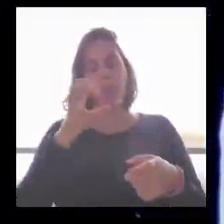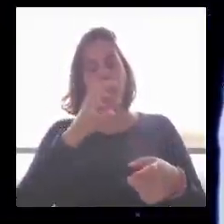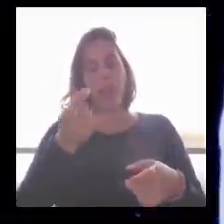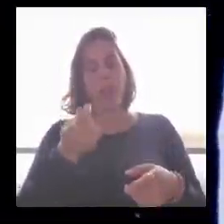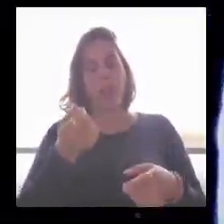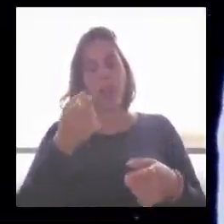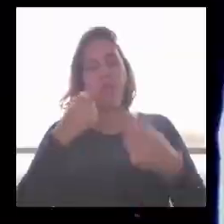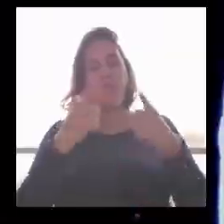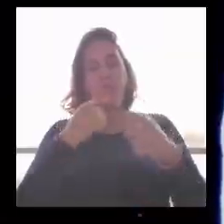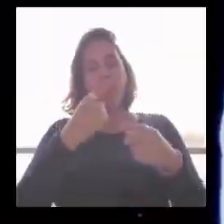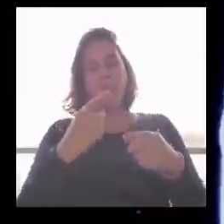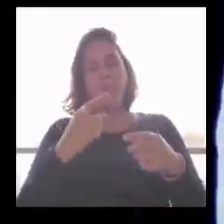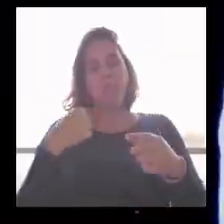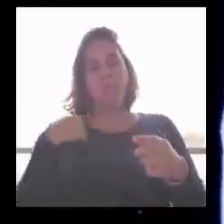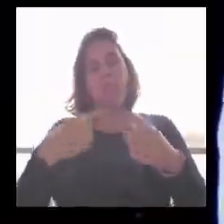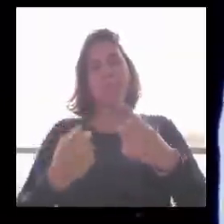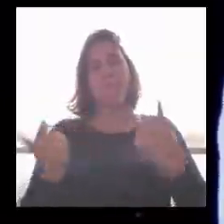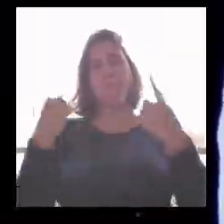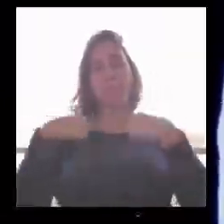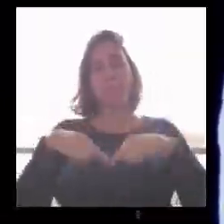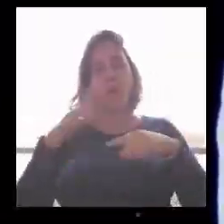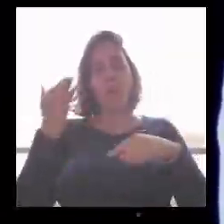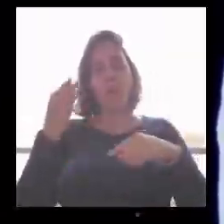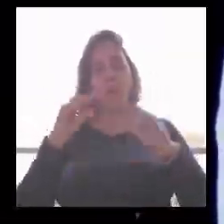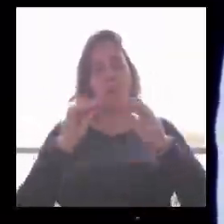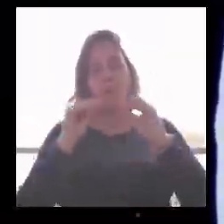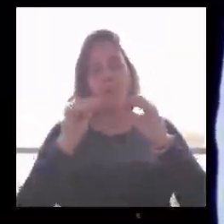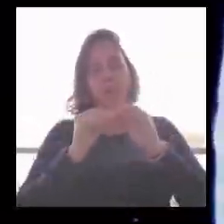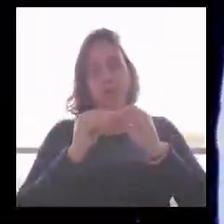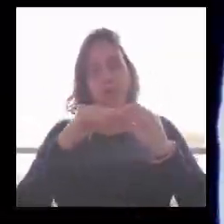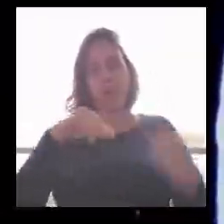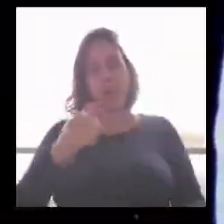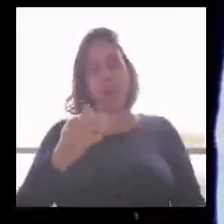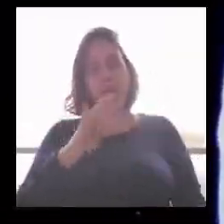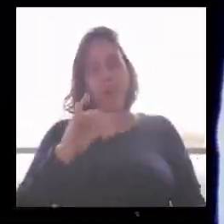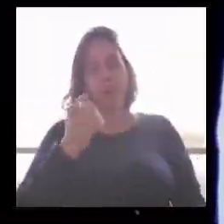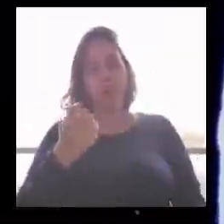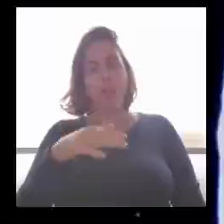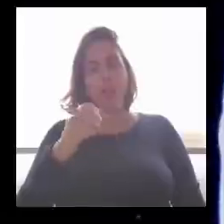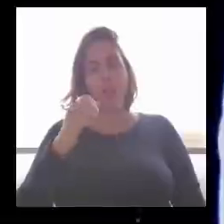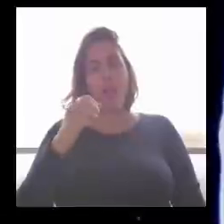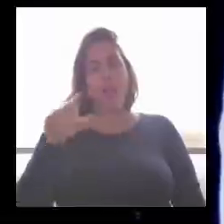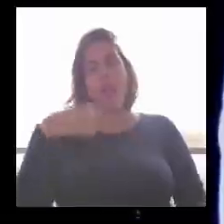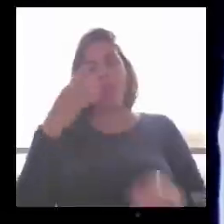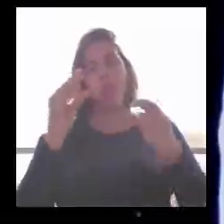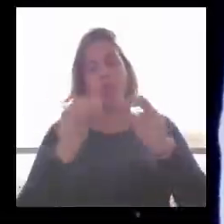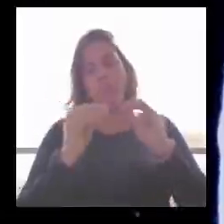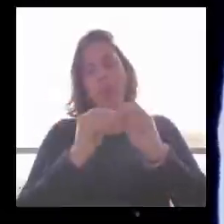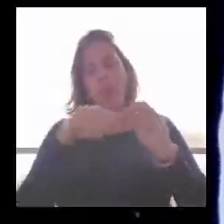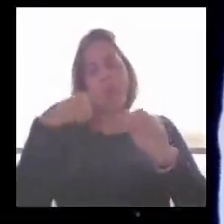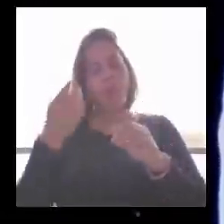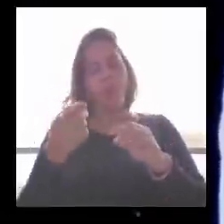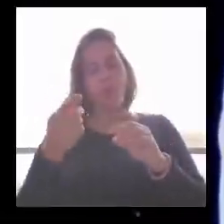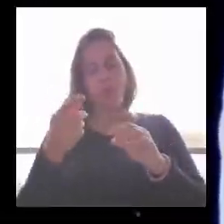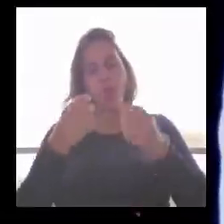han presentado previamente colegas como Mariana Guiñazú, que forman parte de propuestas del equipo de lengua